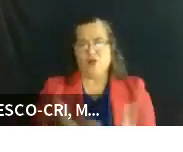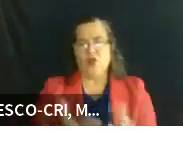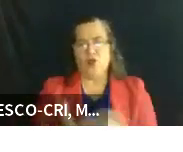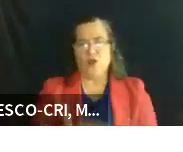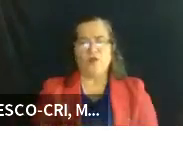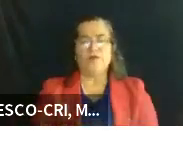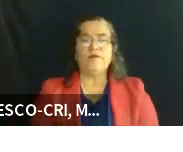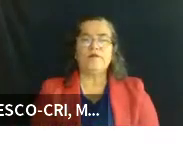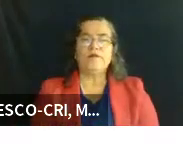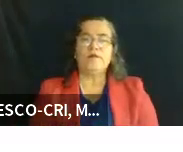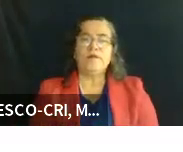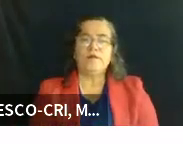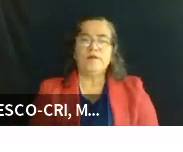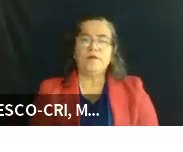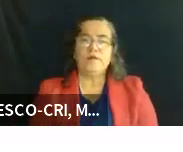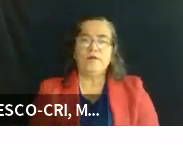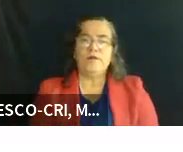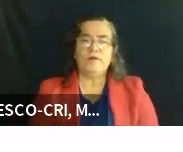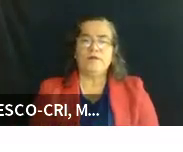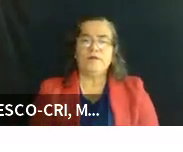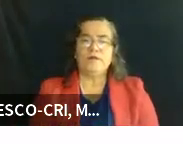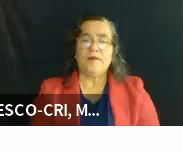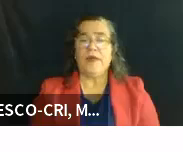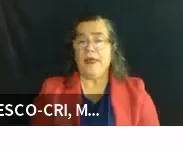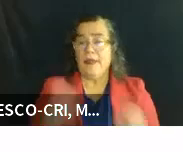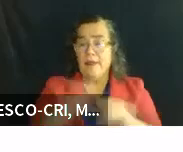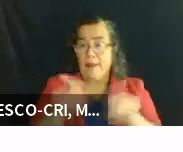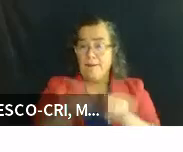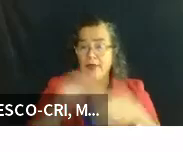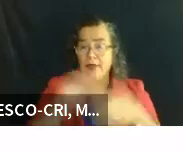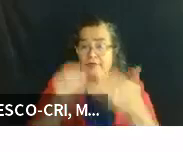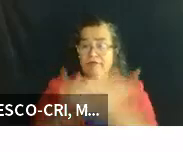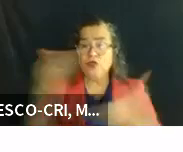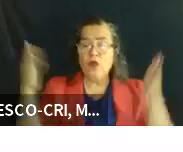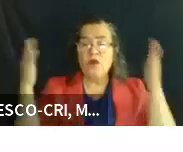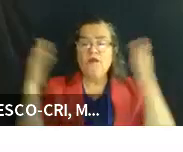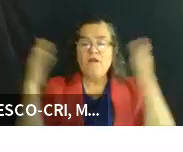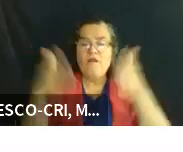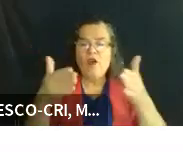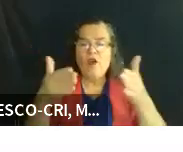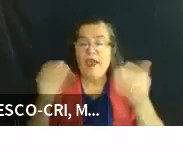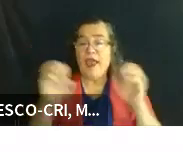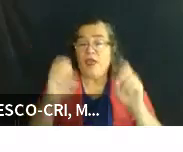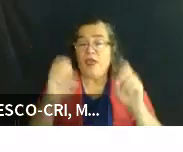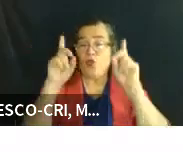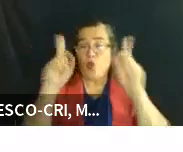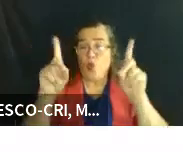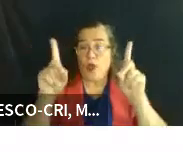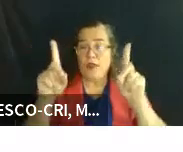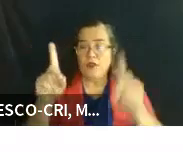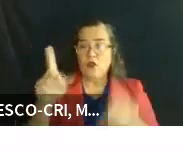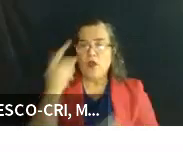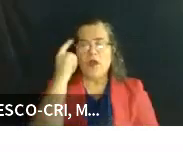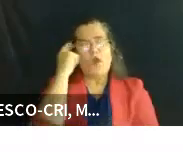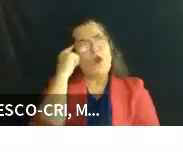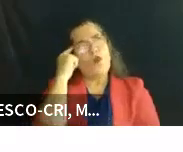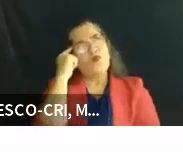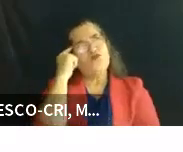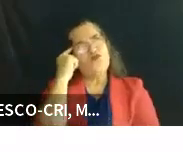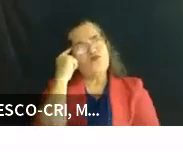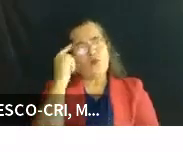También nos debemos remitir a un nuevo enfoque de la educación que nos convoca a pensar en